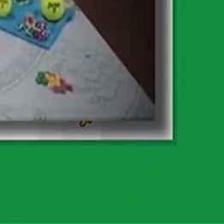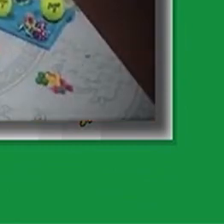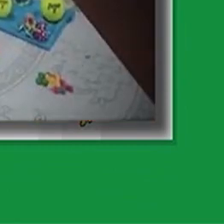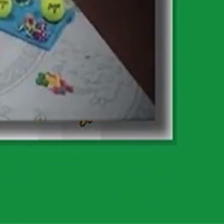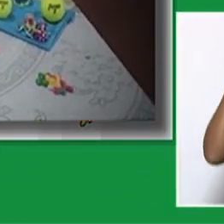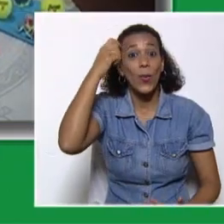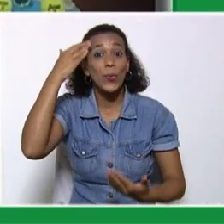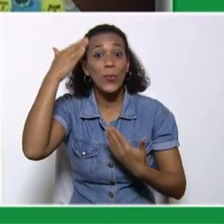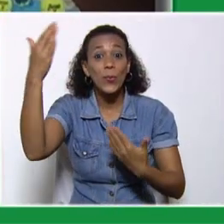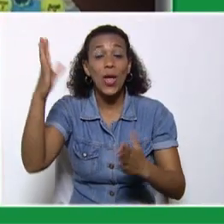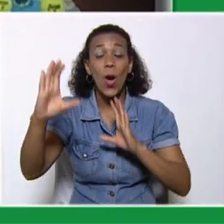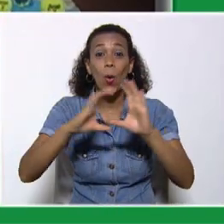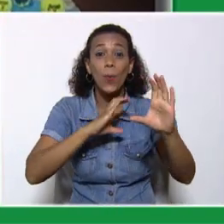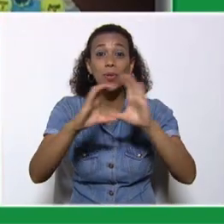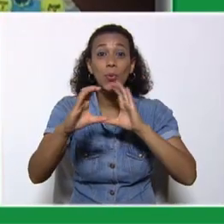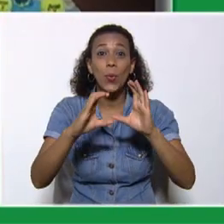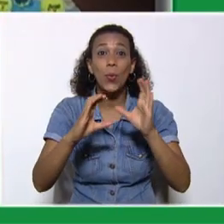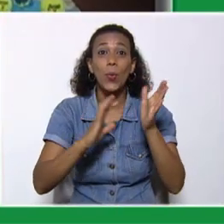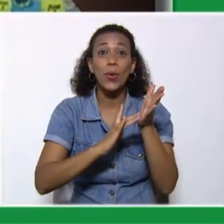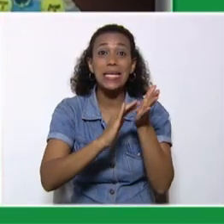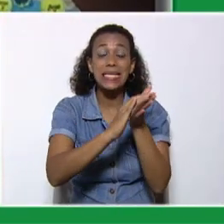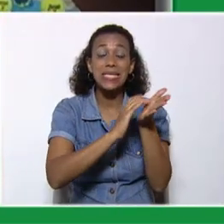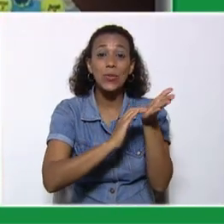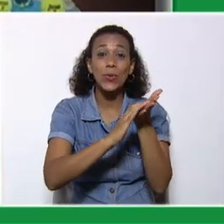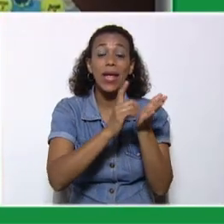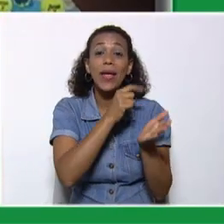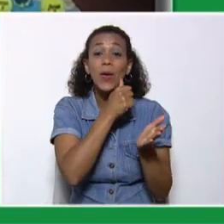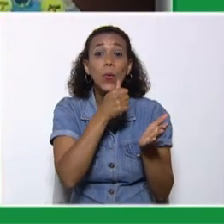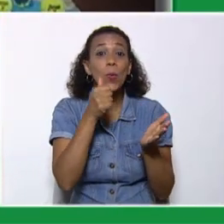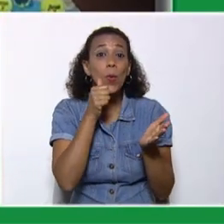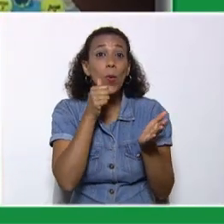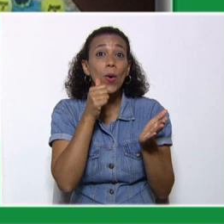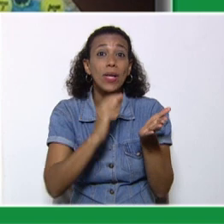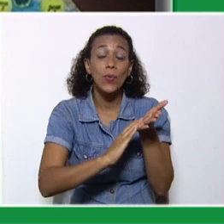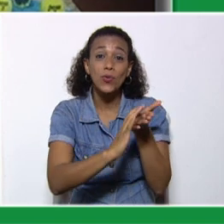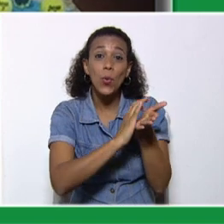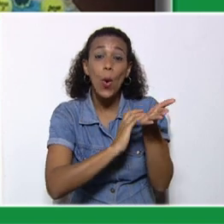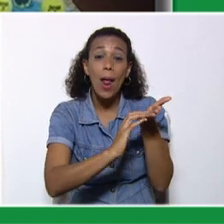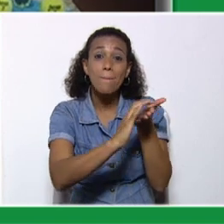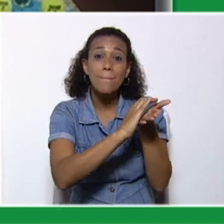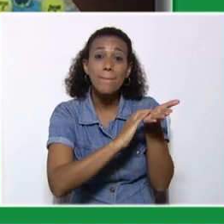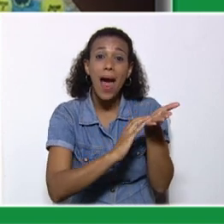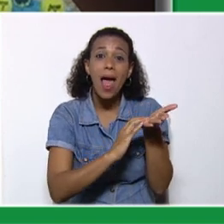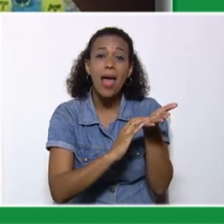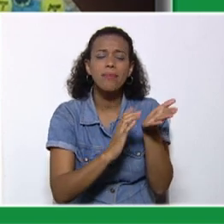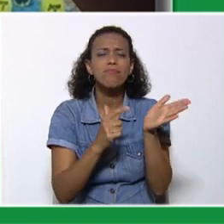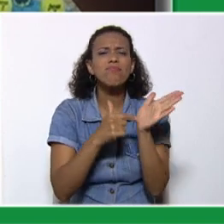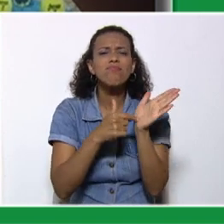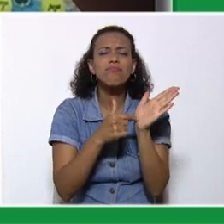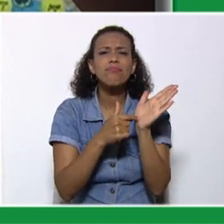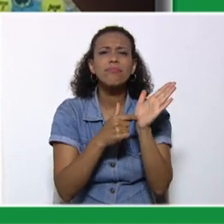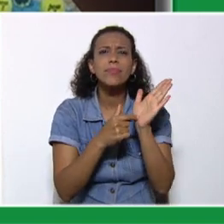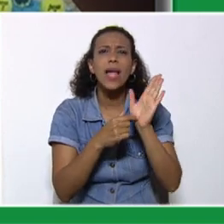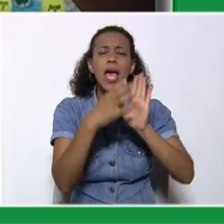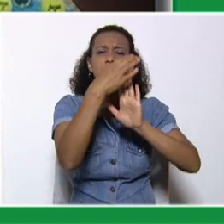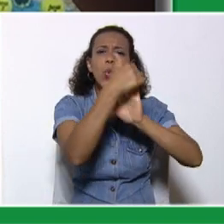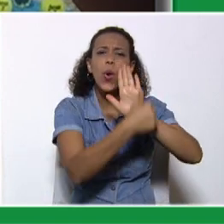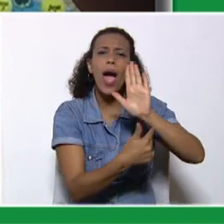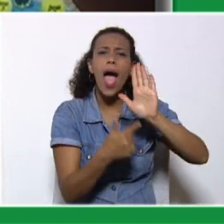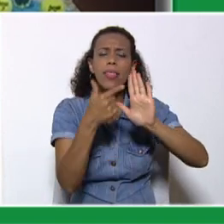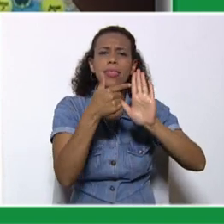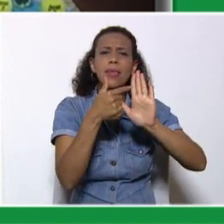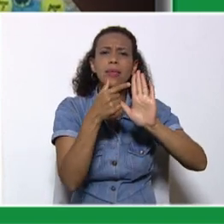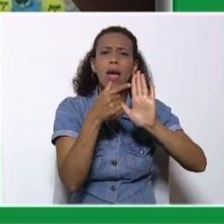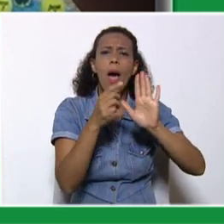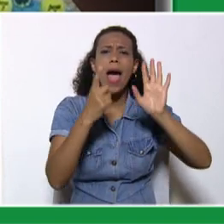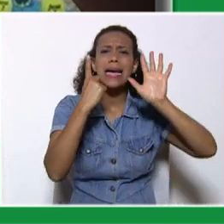Hoy vamos a conversar sobre el signo generador del código de lectura y escritura braille. El signo generador es un cajetín que está